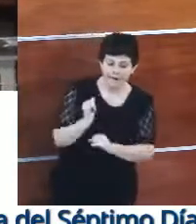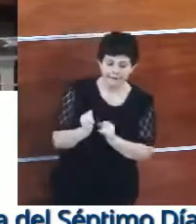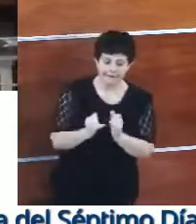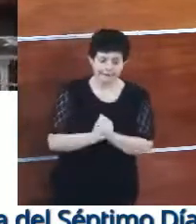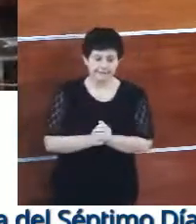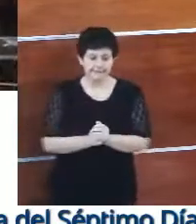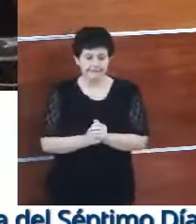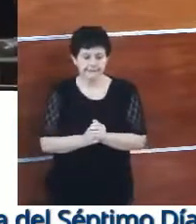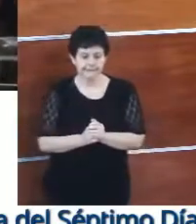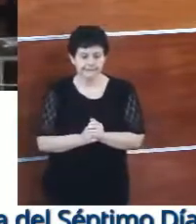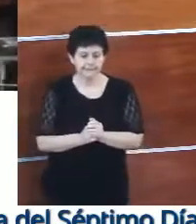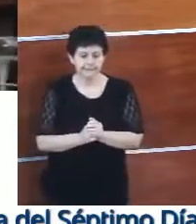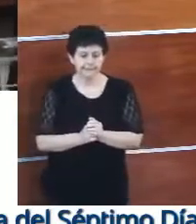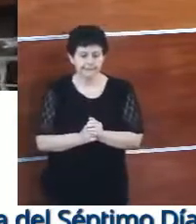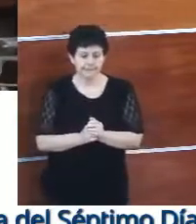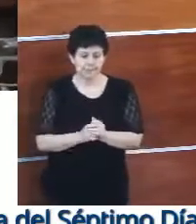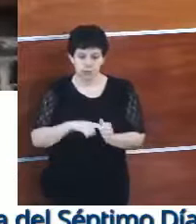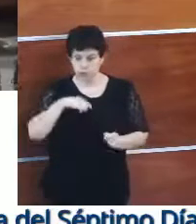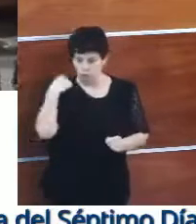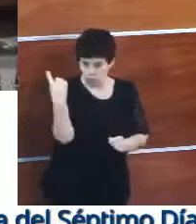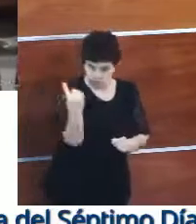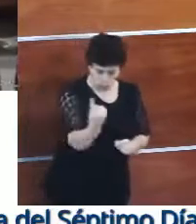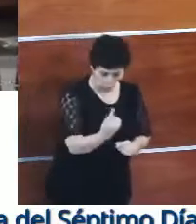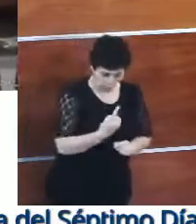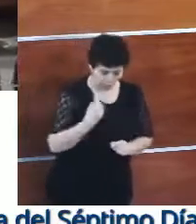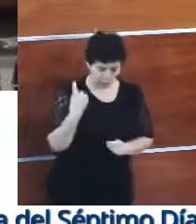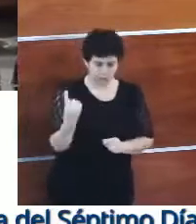Corintios, Tesalonicenses, ¿no?, que nosotros